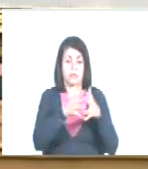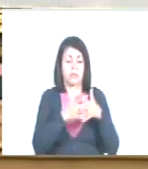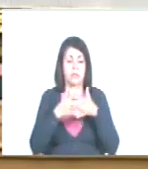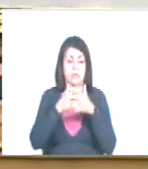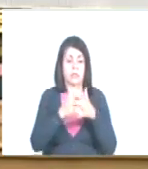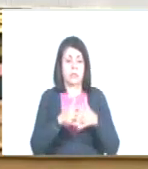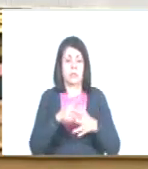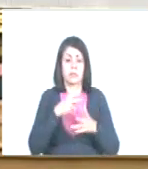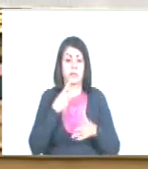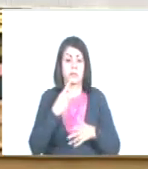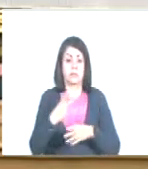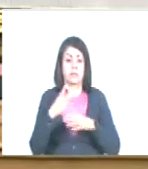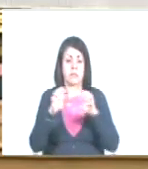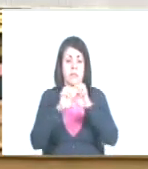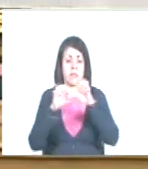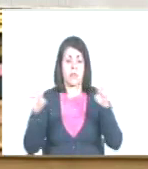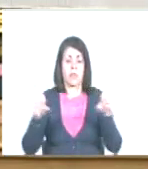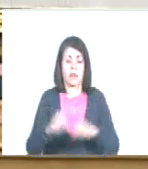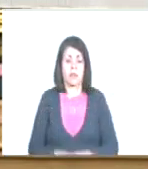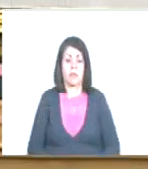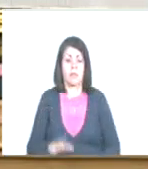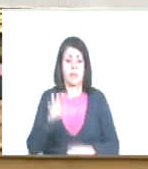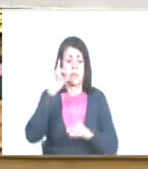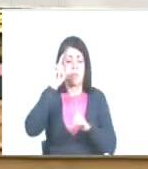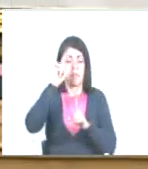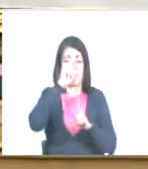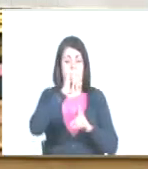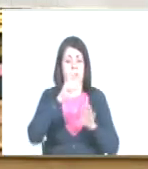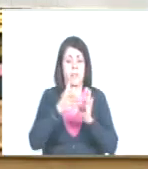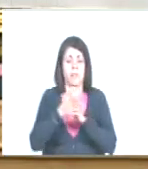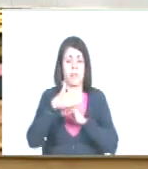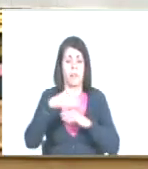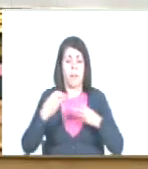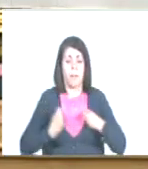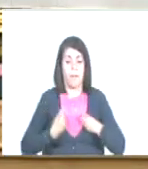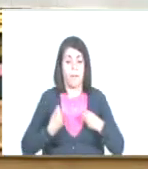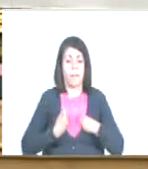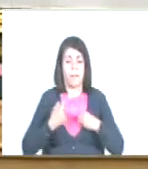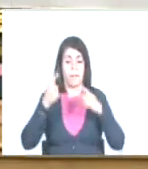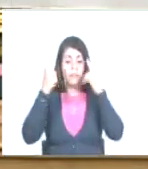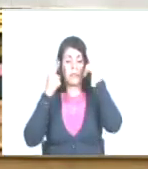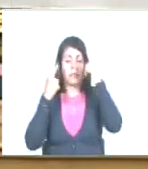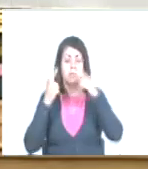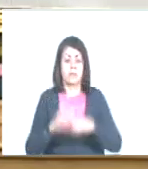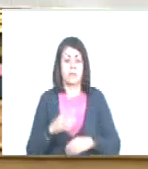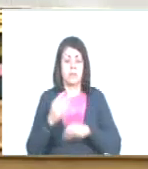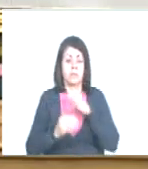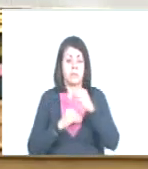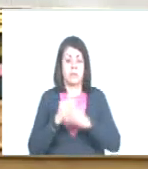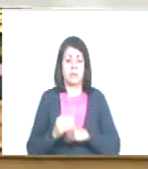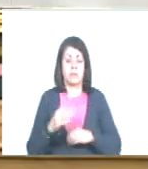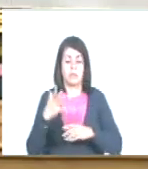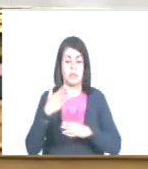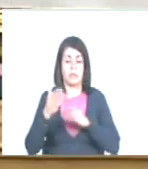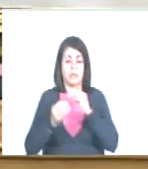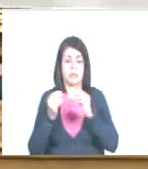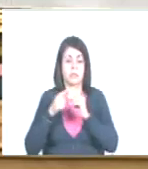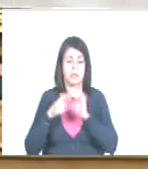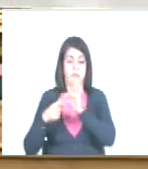Que la voz, la educación, la formación que vivimos con Hugo Chávez han sido las